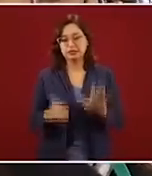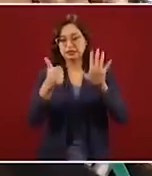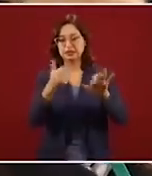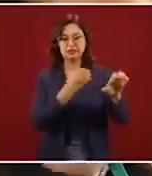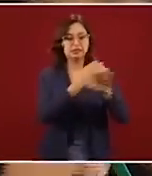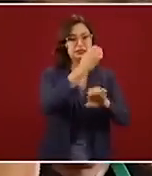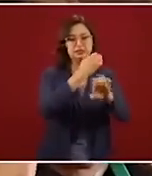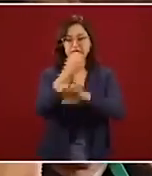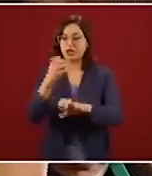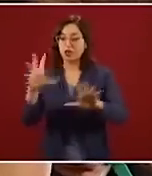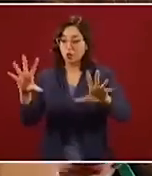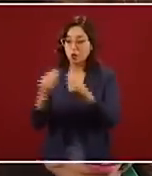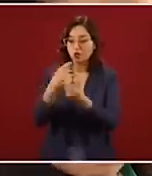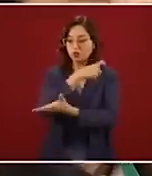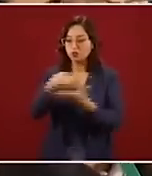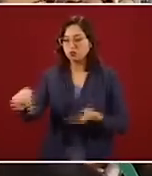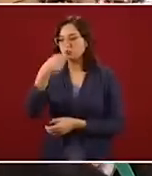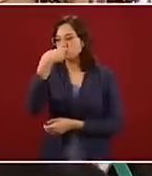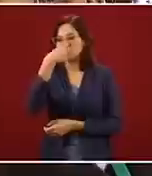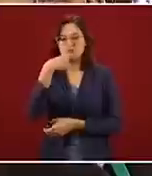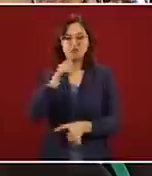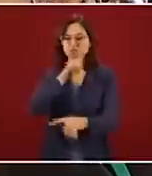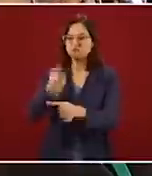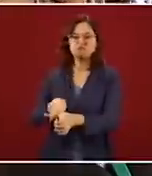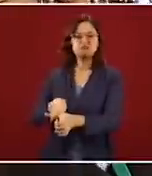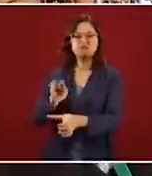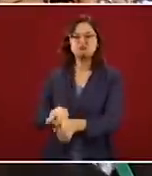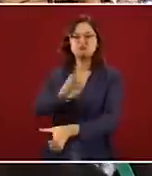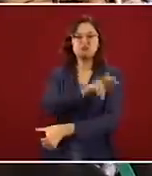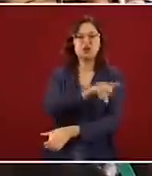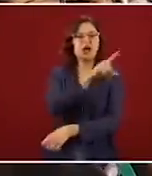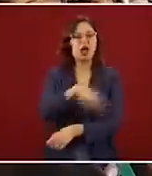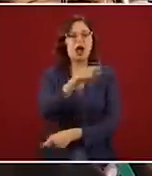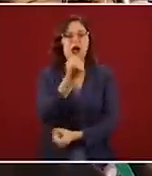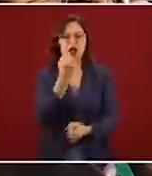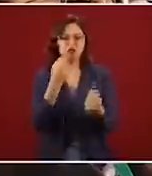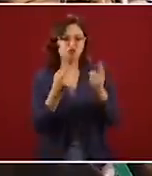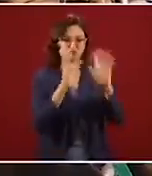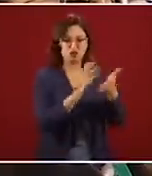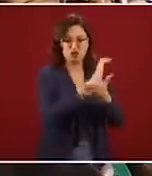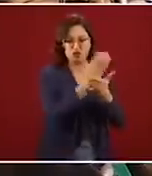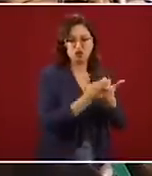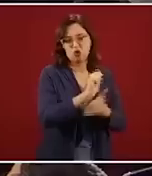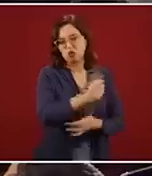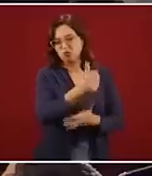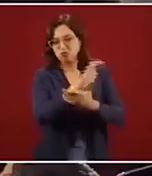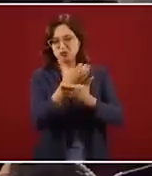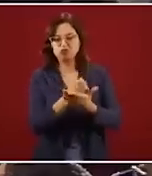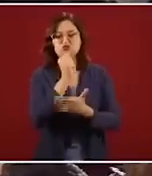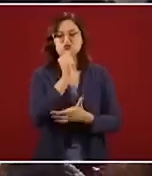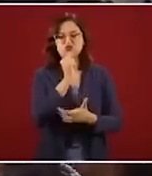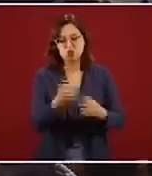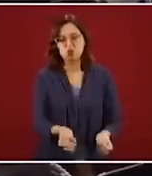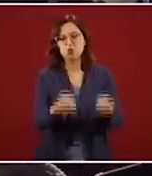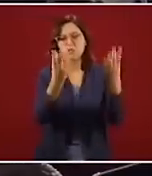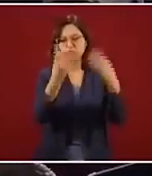adhieren a las compras consolidadas, ¿cuántos es porque tienen ya contratos y cuántos no tienen contratos ya consensuados? Gracias.